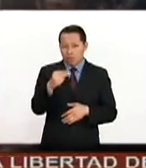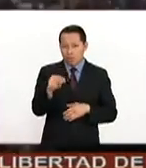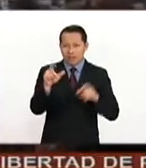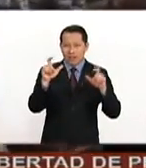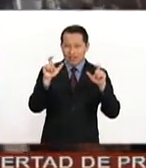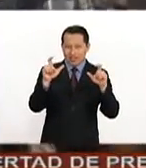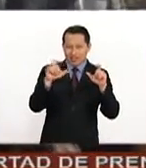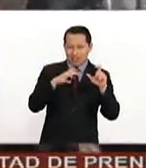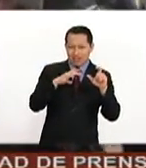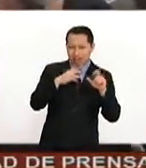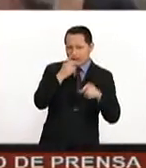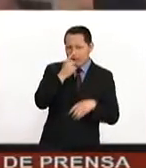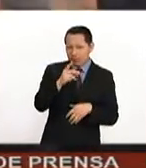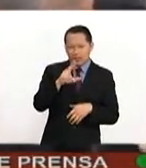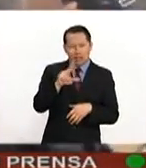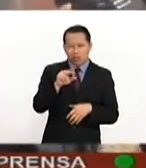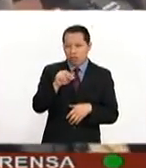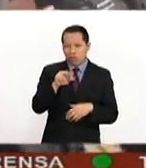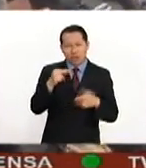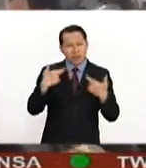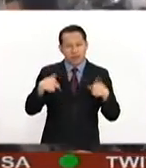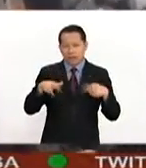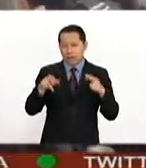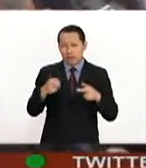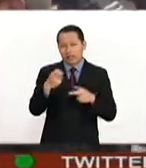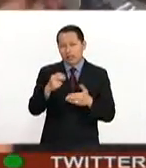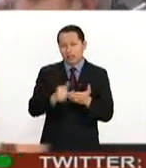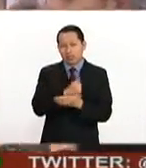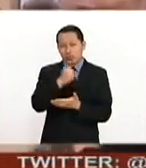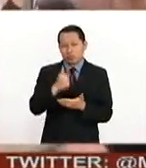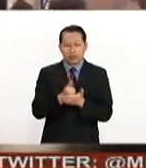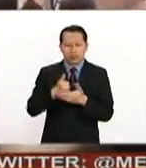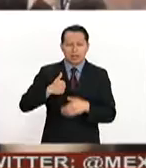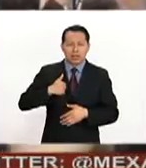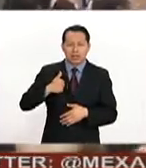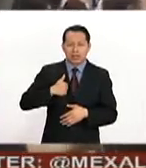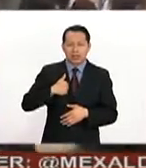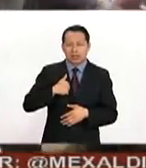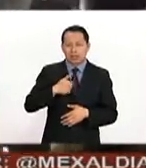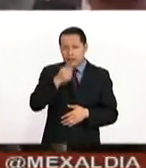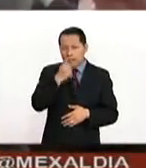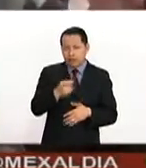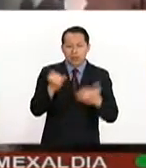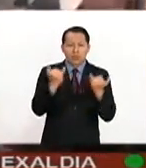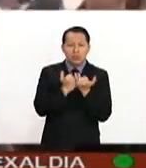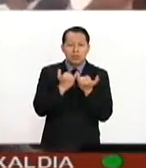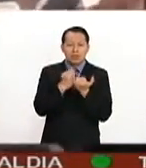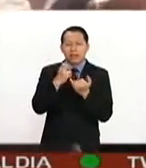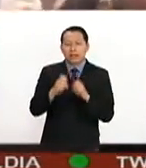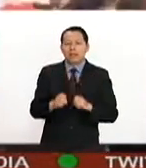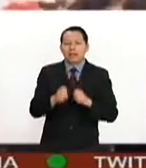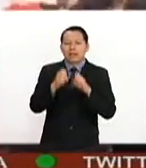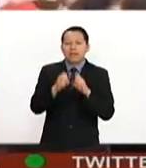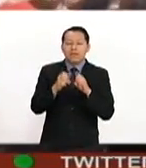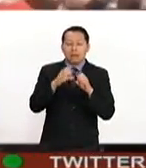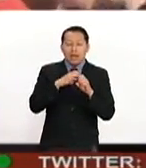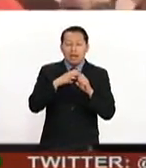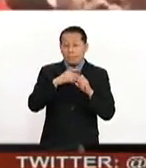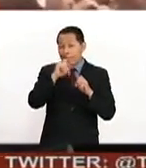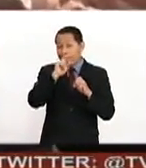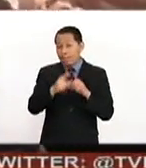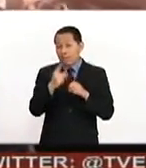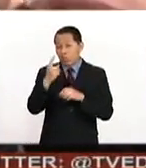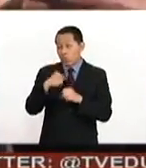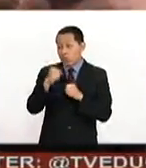inmueble. Dice que no representa para nada a esta ciudad canadiense. Hay que recordar que también este edificio, este rascacielos, con no fama internacional,